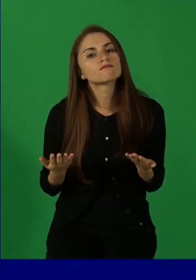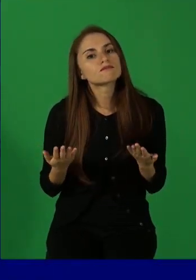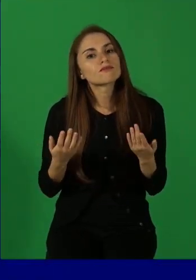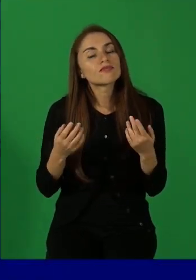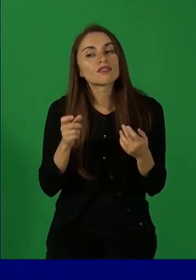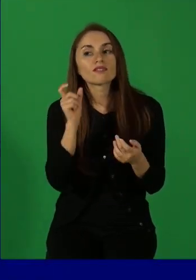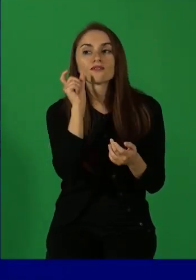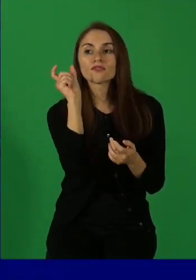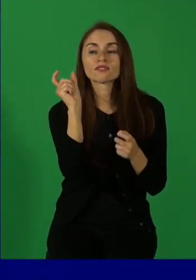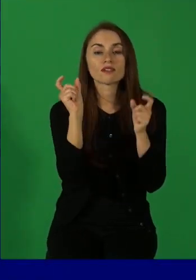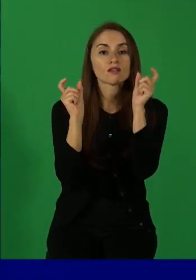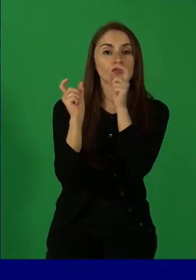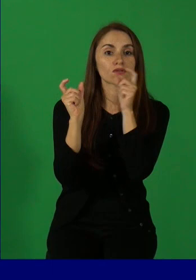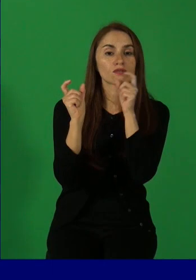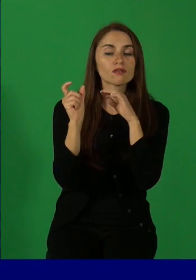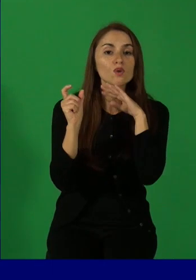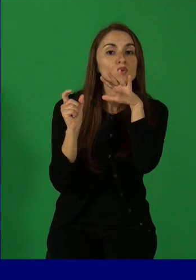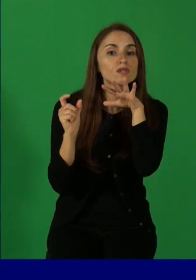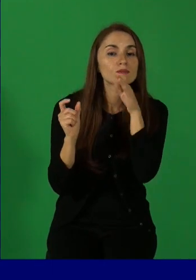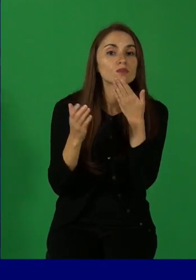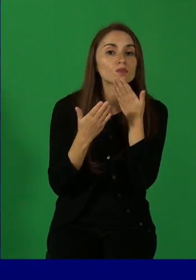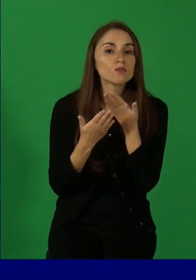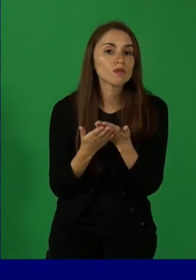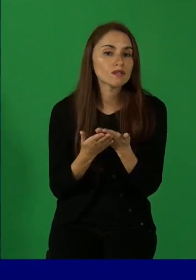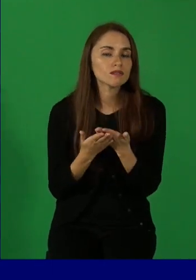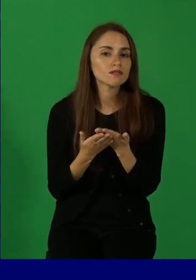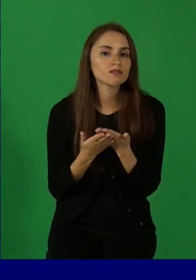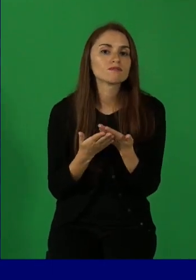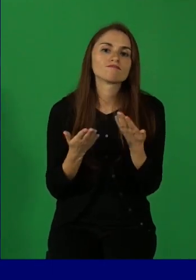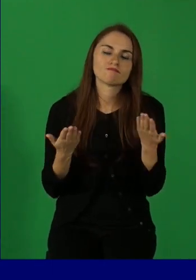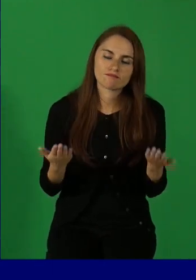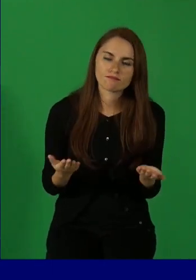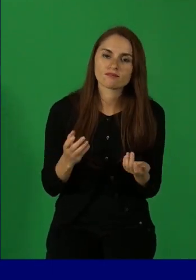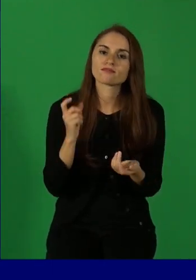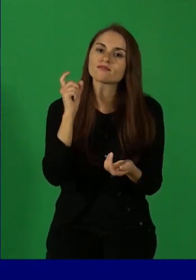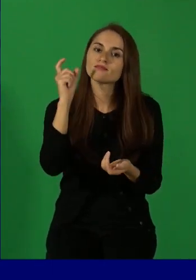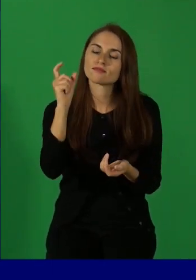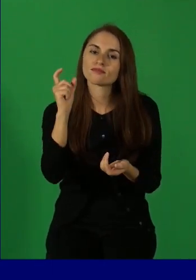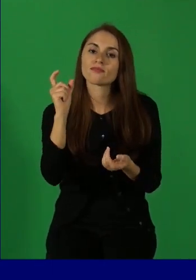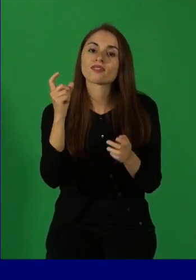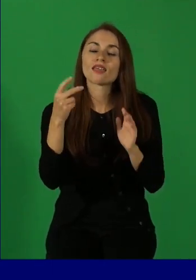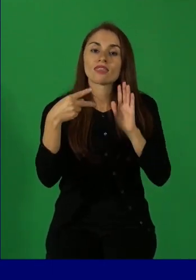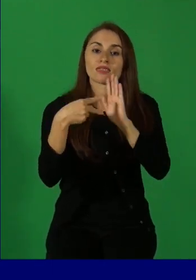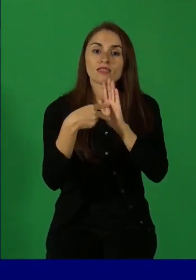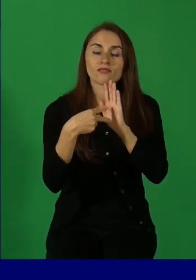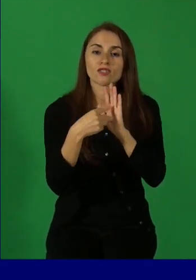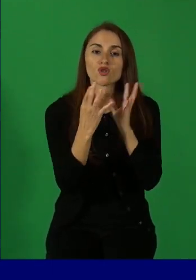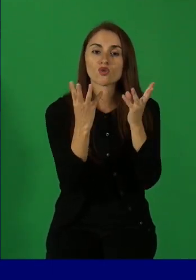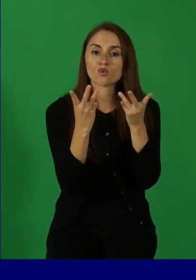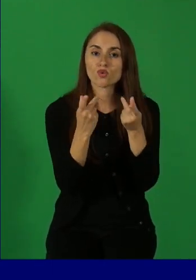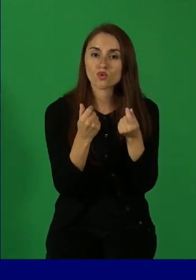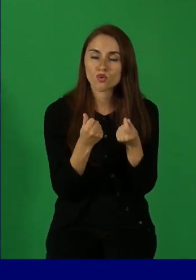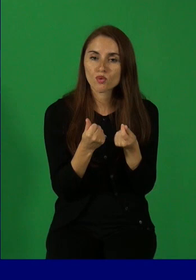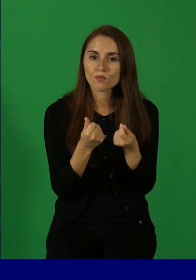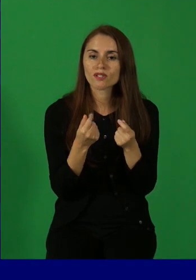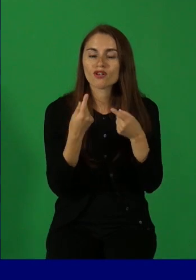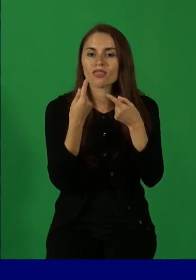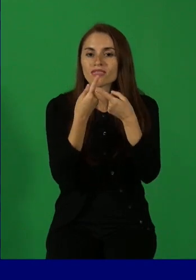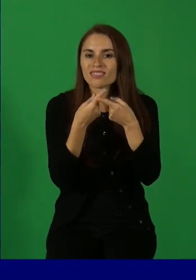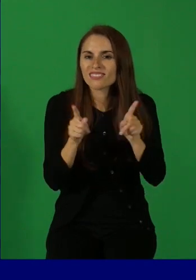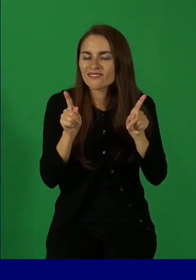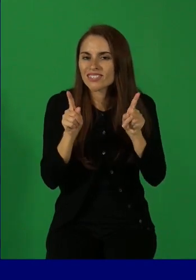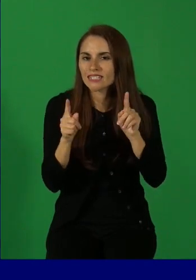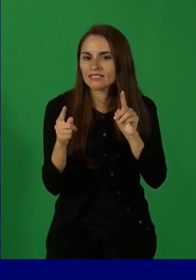la ficha roja la vamos a usar, obviamente, ¿no es cierto?, cada vez que dividamos números enteros de